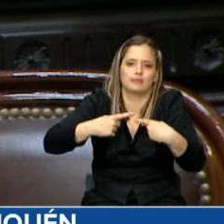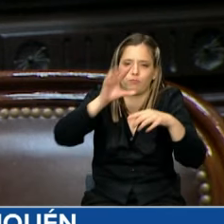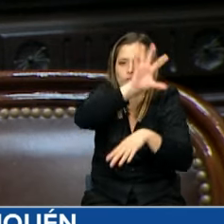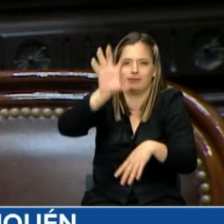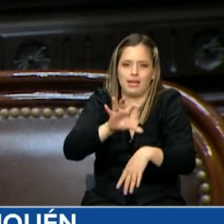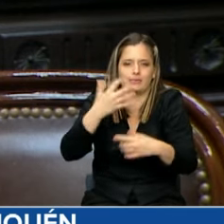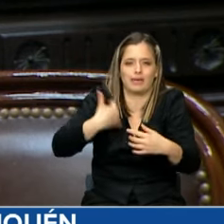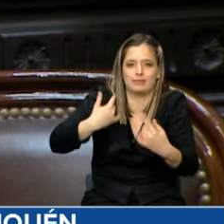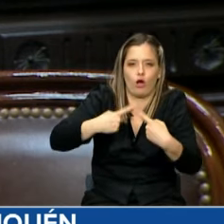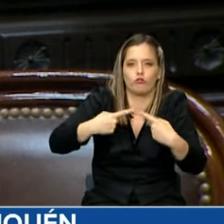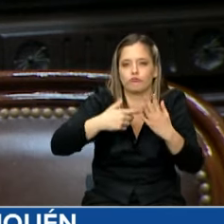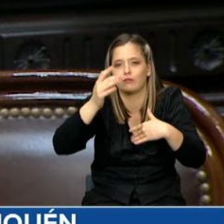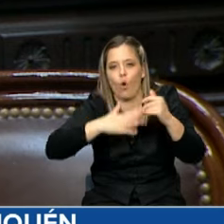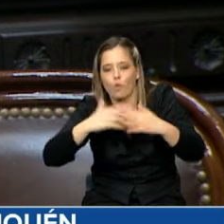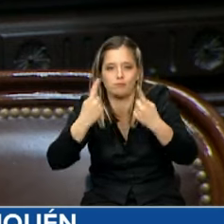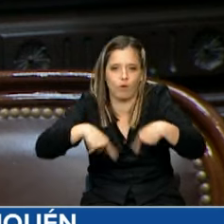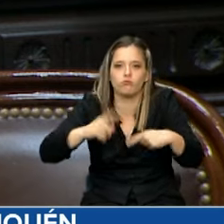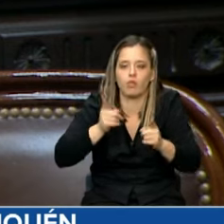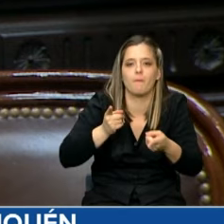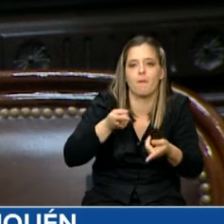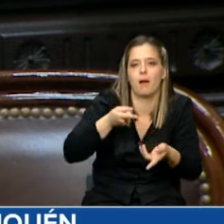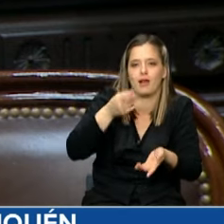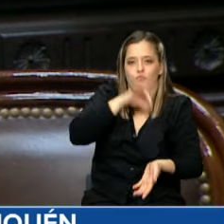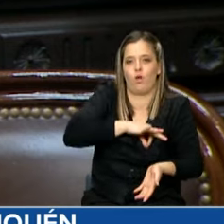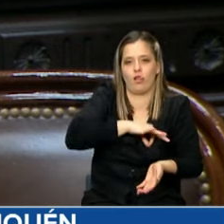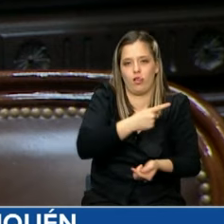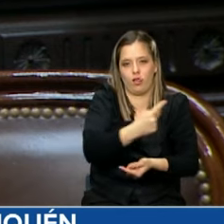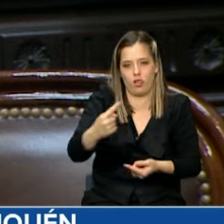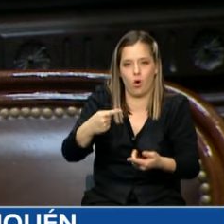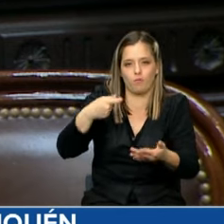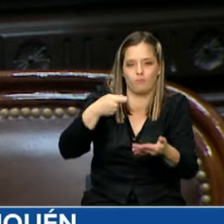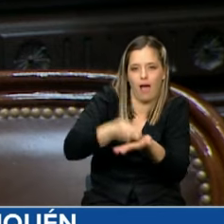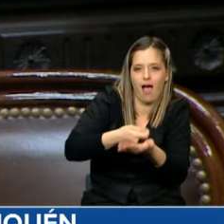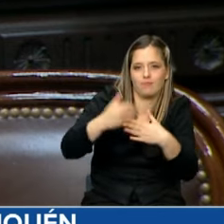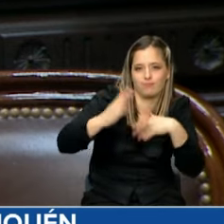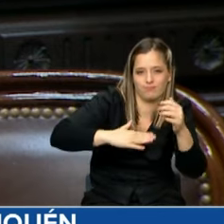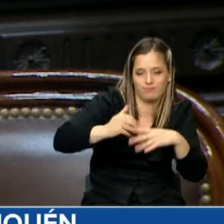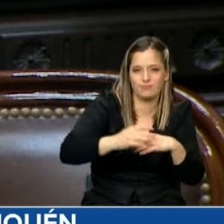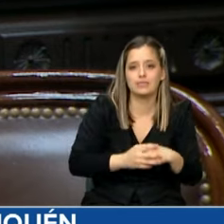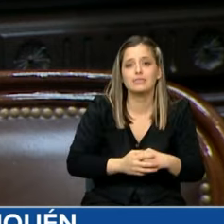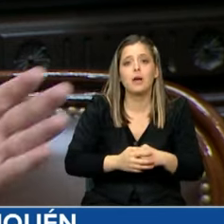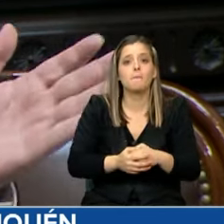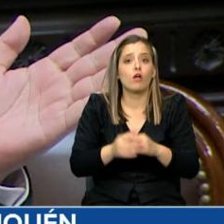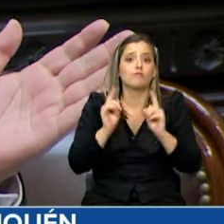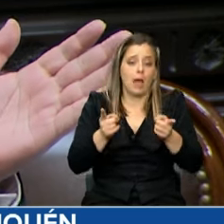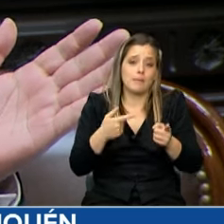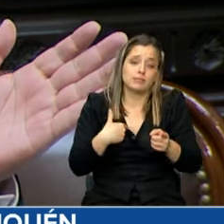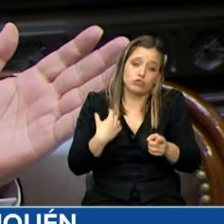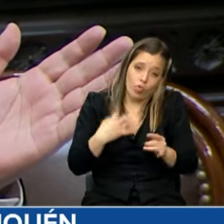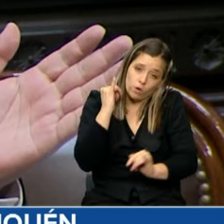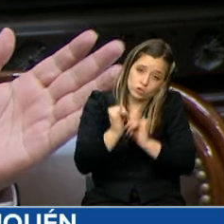argentinas pero también debo decir que neuquén aporta mucho más que eso porque cuando queremos sí le tengo que